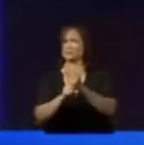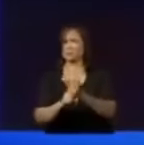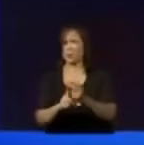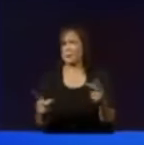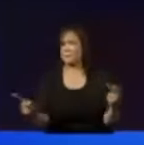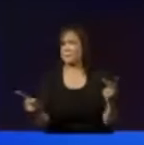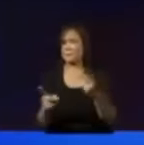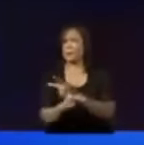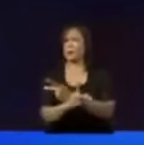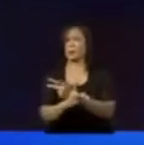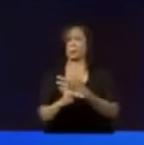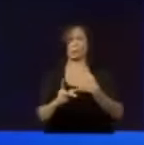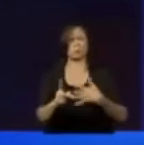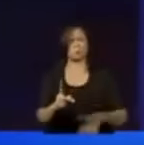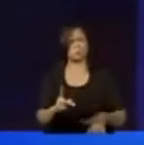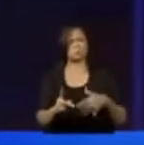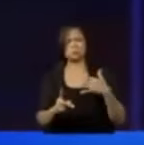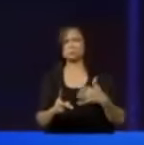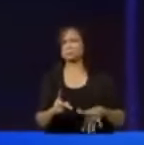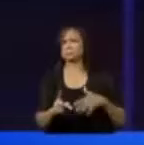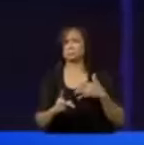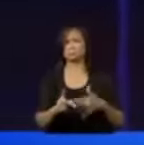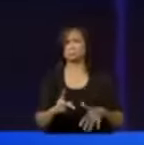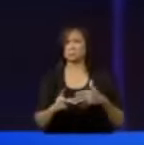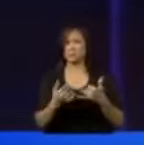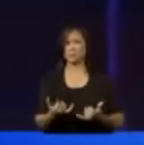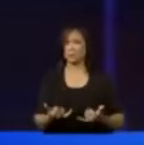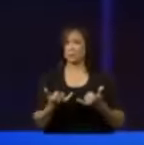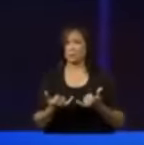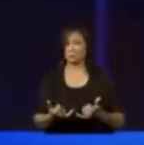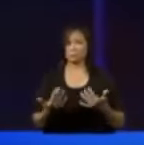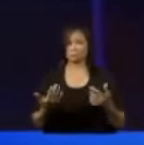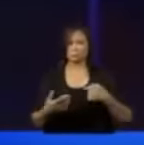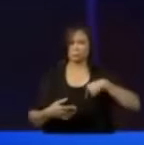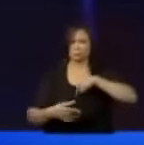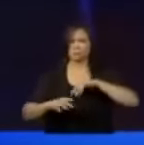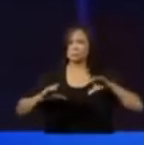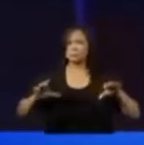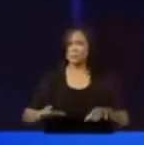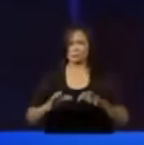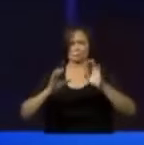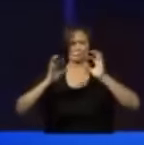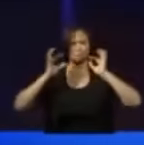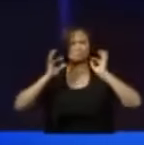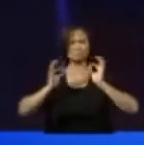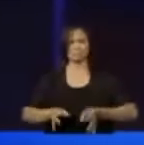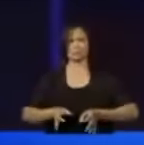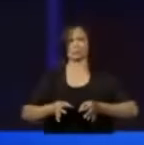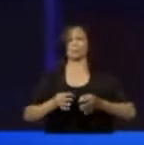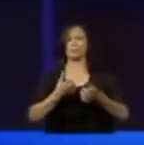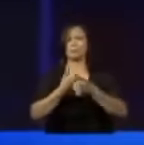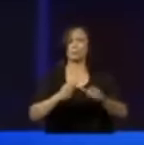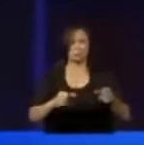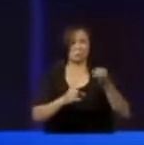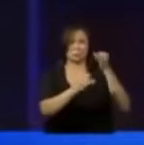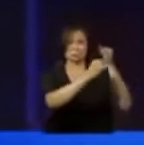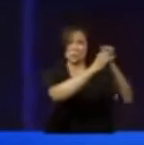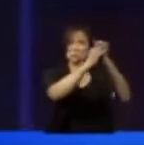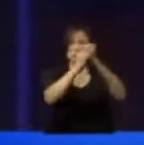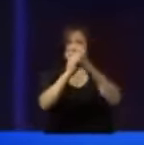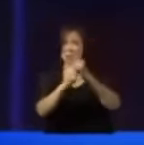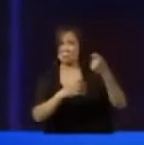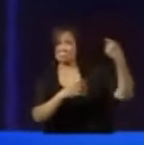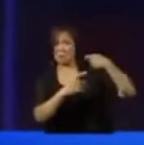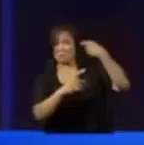Haití había estado como la situación que tiene actualmente. Y hemos actuado con firmeza ante cualquier organismo